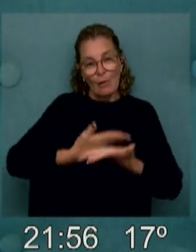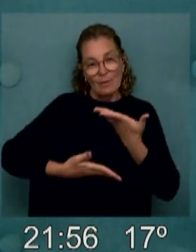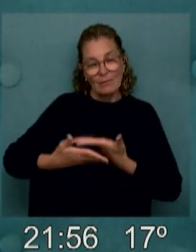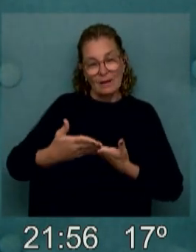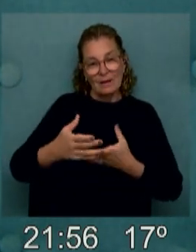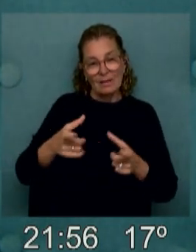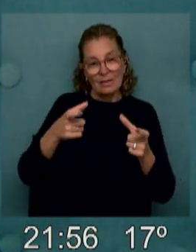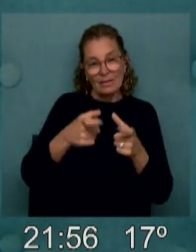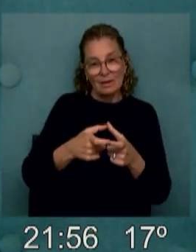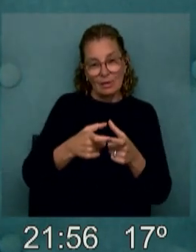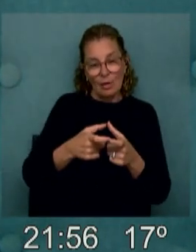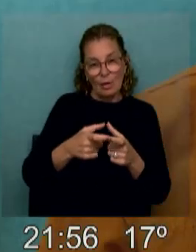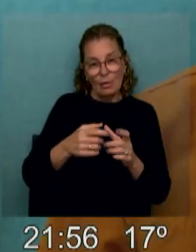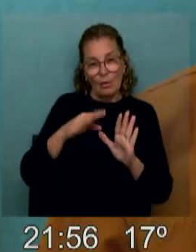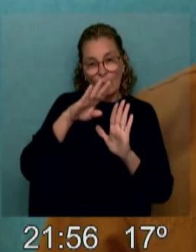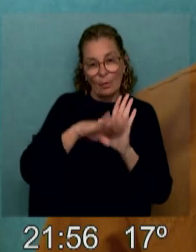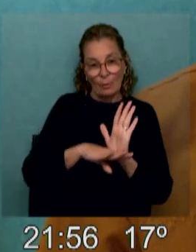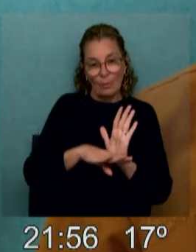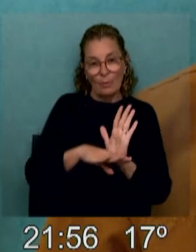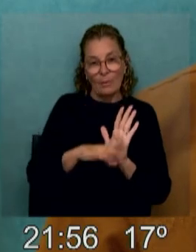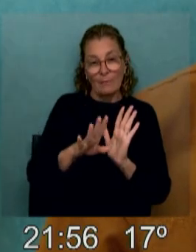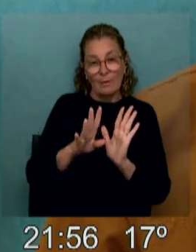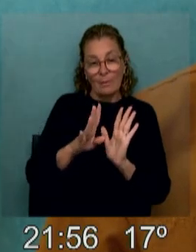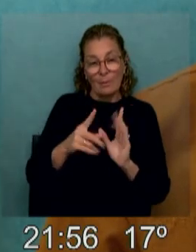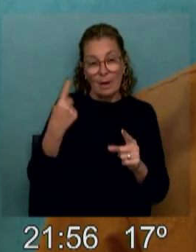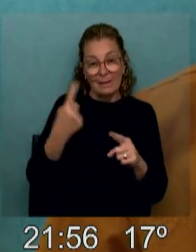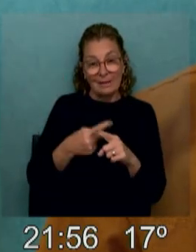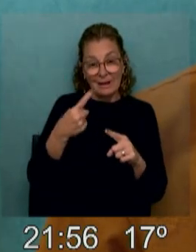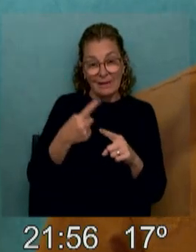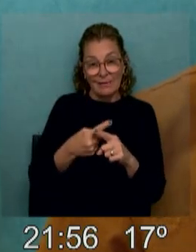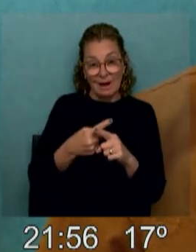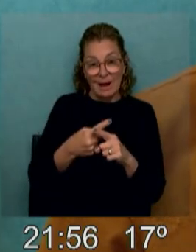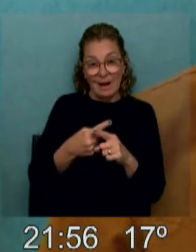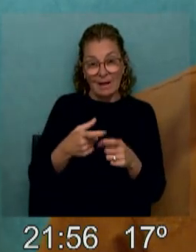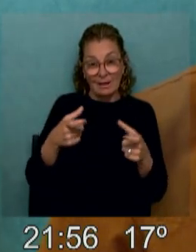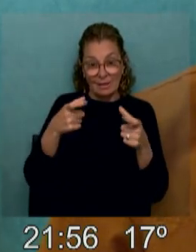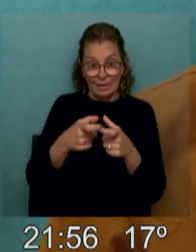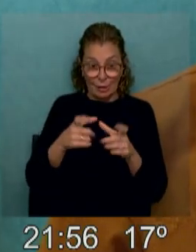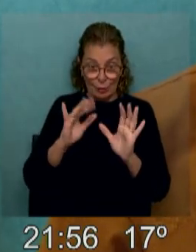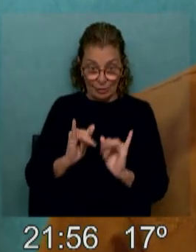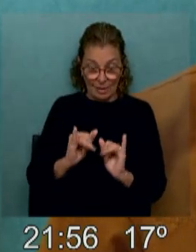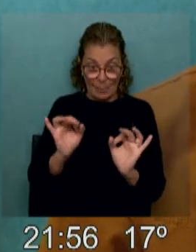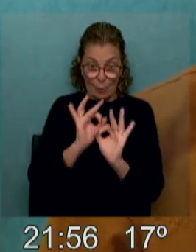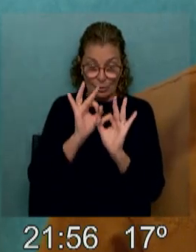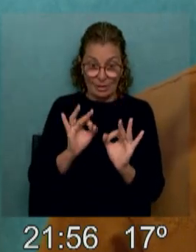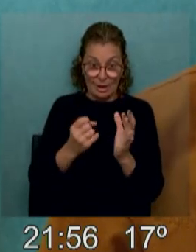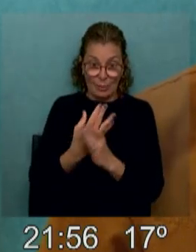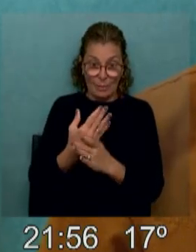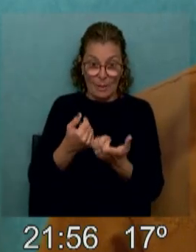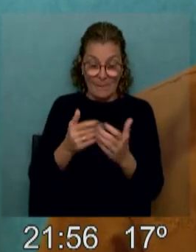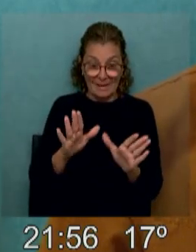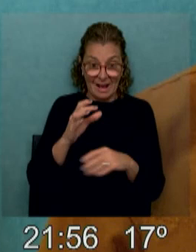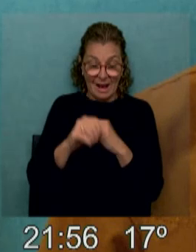disco nuevo con el repertorio láser. O sea, sí, vamos a celebrar más que nada la salida del disco, que digamos, y el arranque del